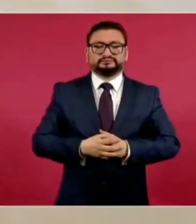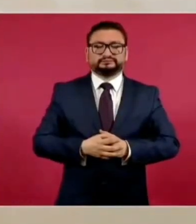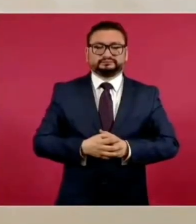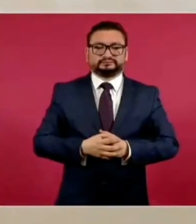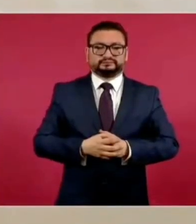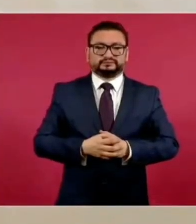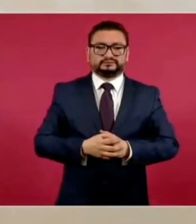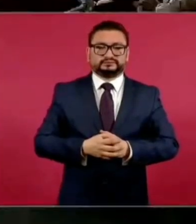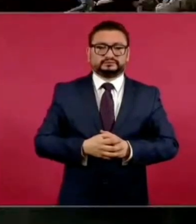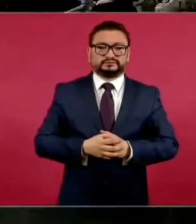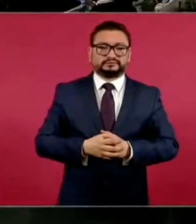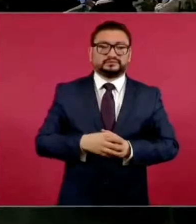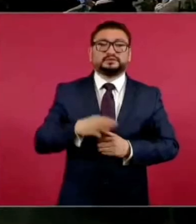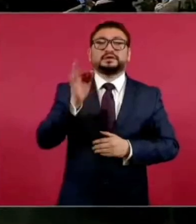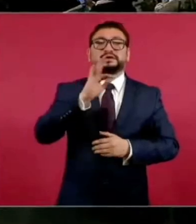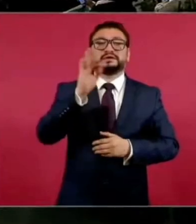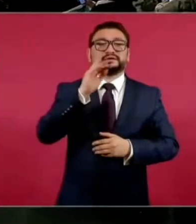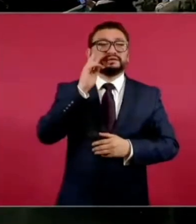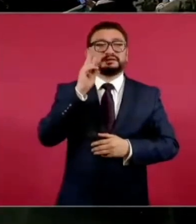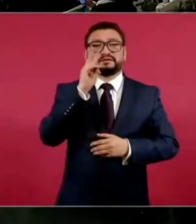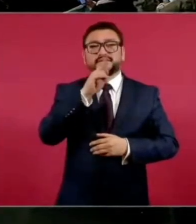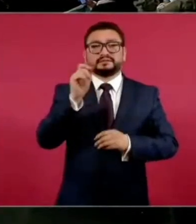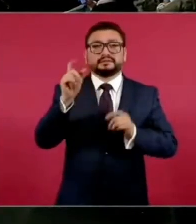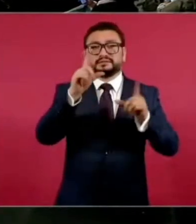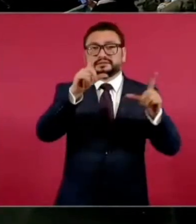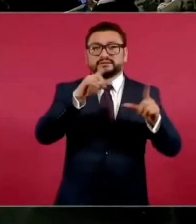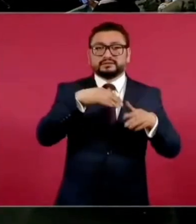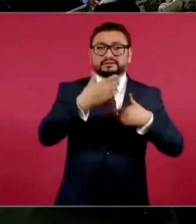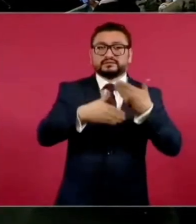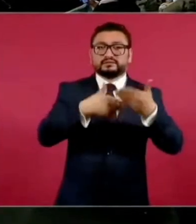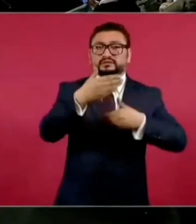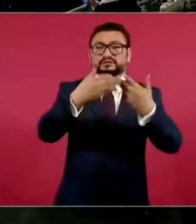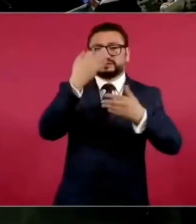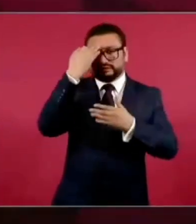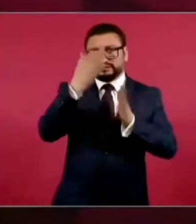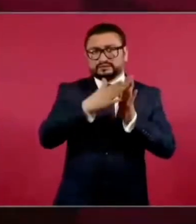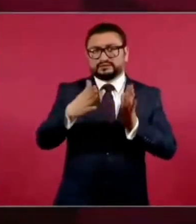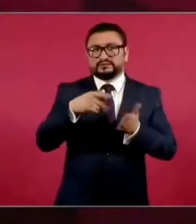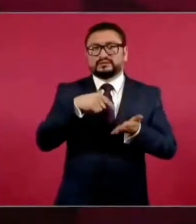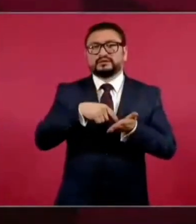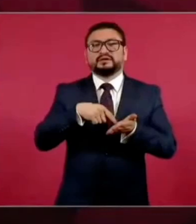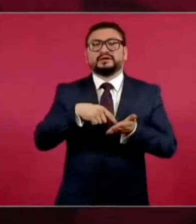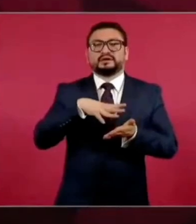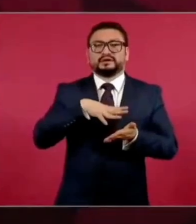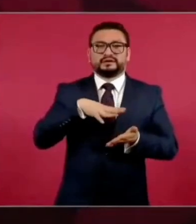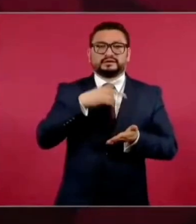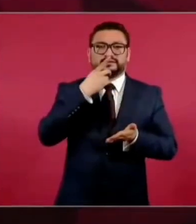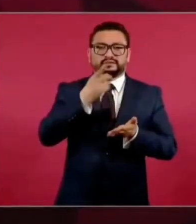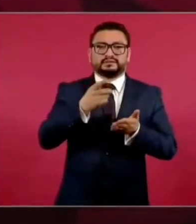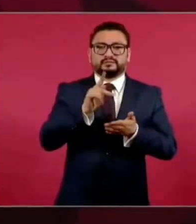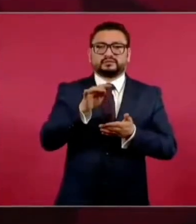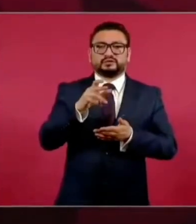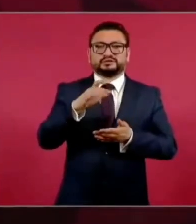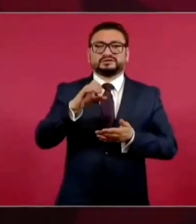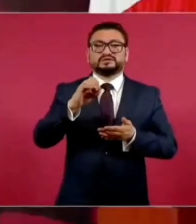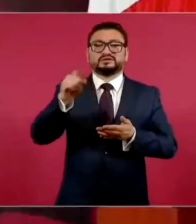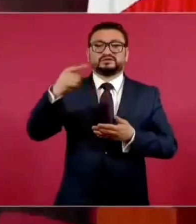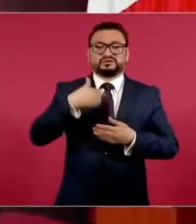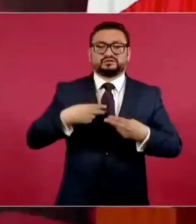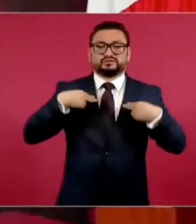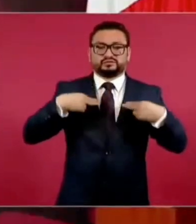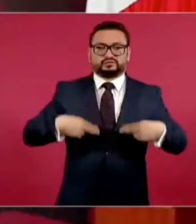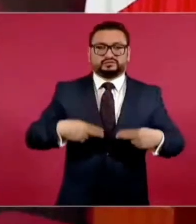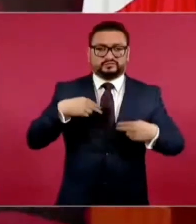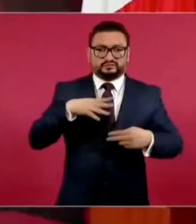A lo mejor vas a encontrar por ahí una portada del Proceso de hace tiempo en donde está con su uniforme de